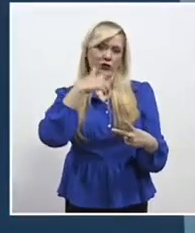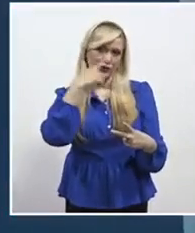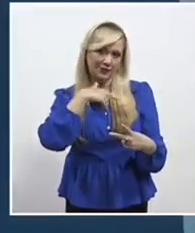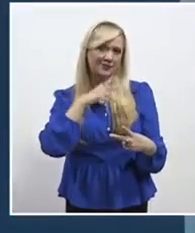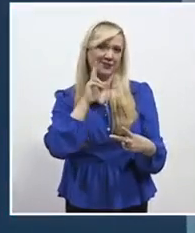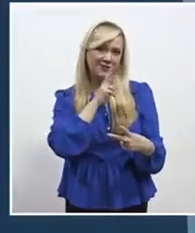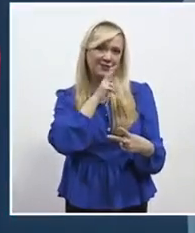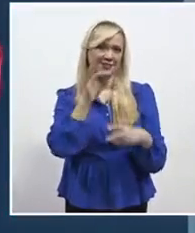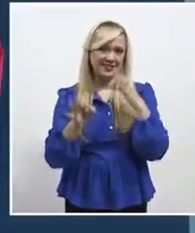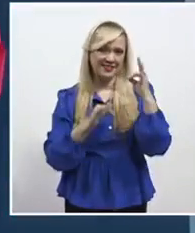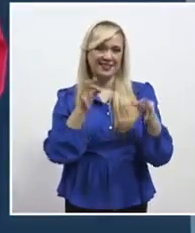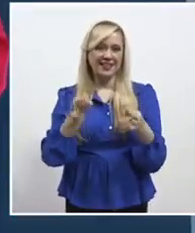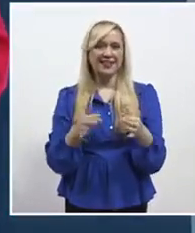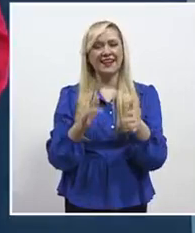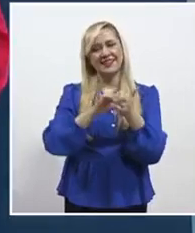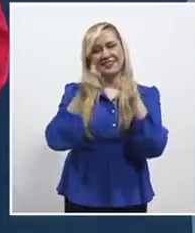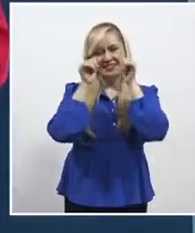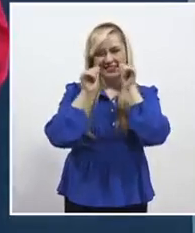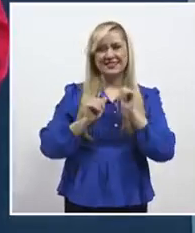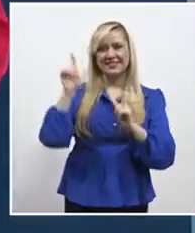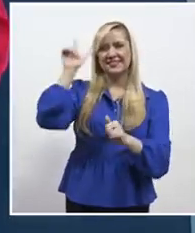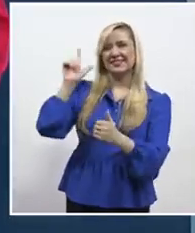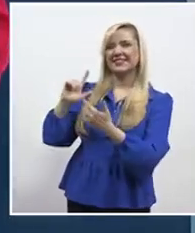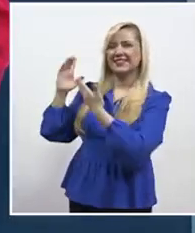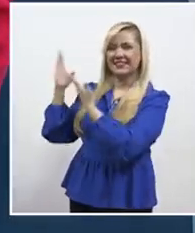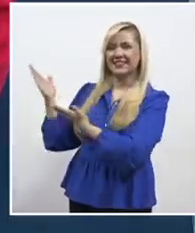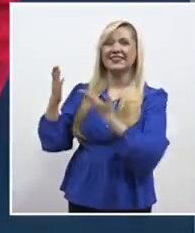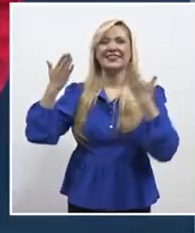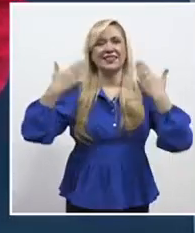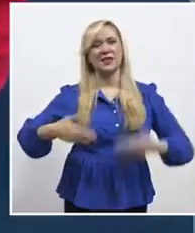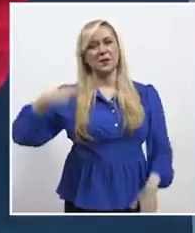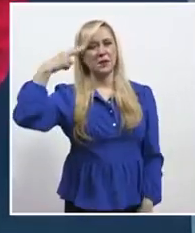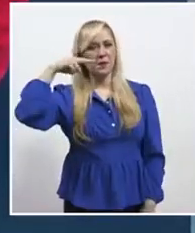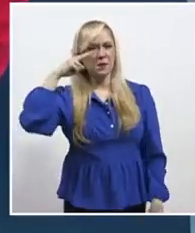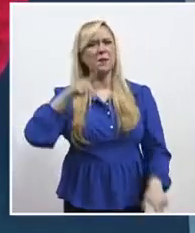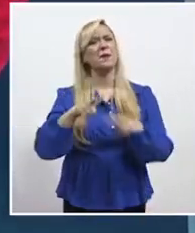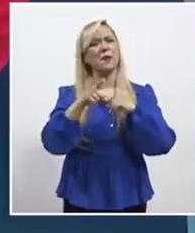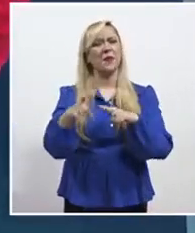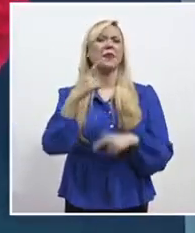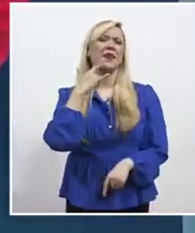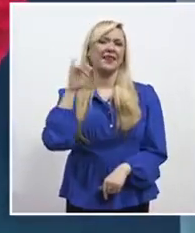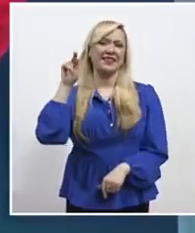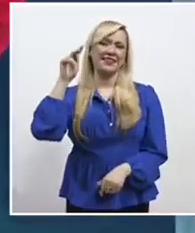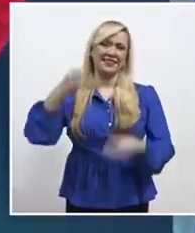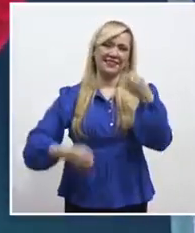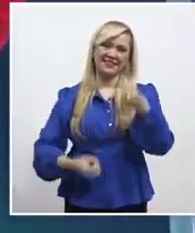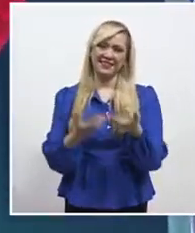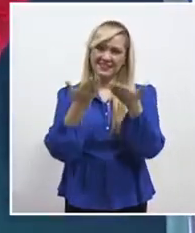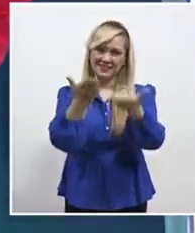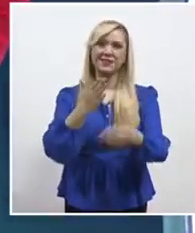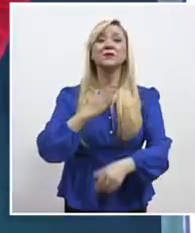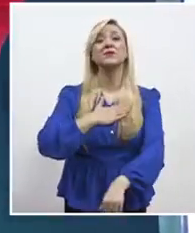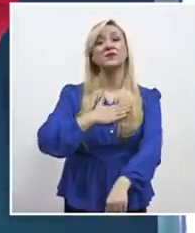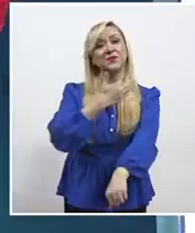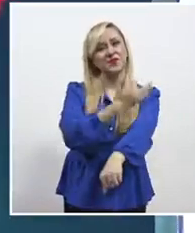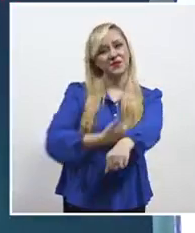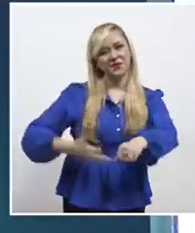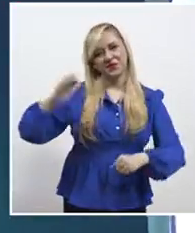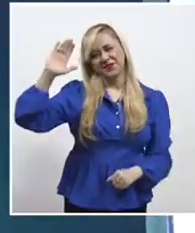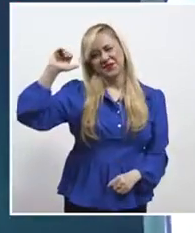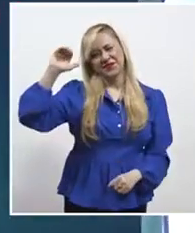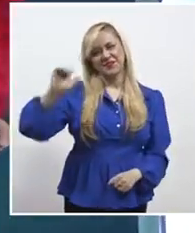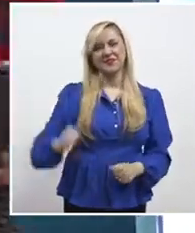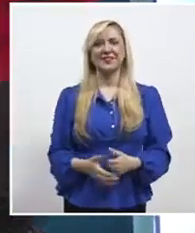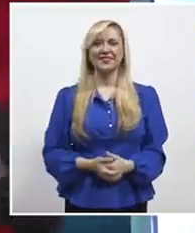nocturno. Agradecemos su atención, soy Lorena Sánchez Cabrera y le invito a mantenerse en la señal del canal del Poder Judicial de la Federación. Muy buenas tardes.